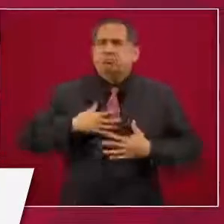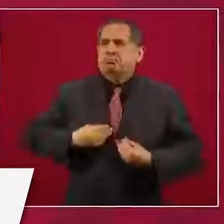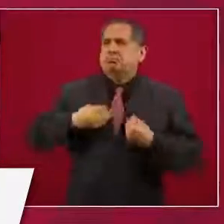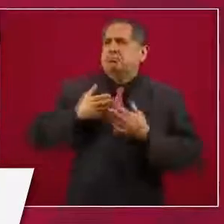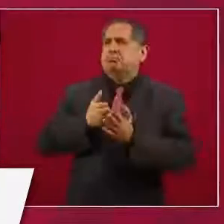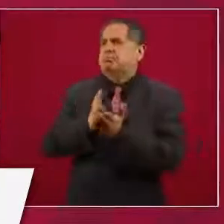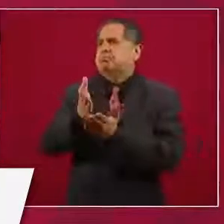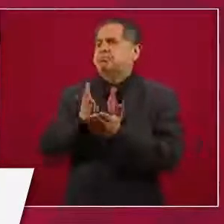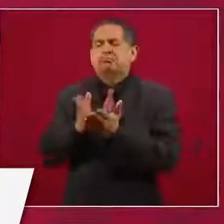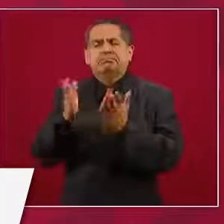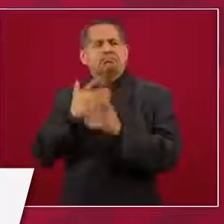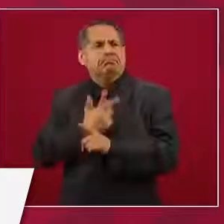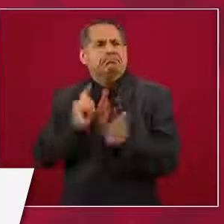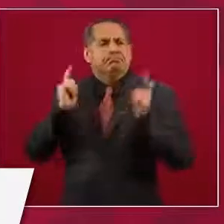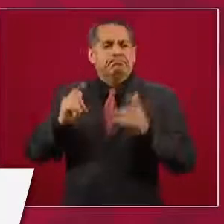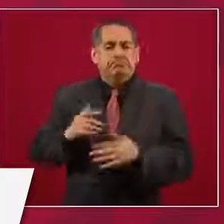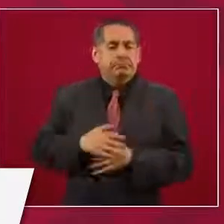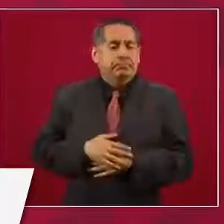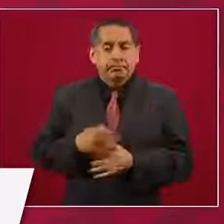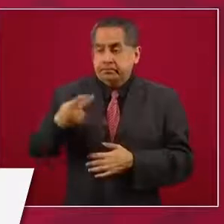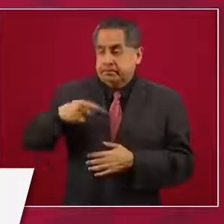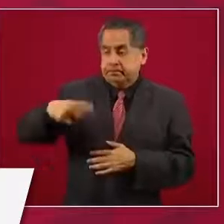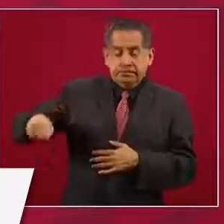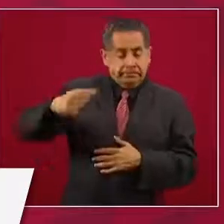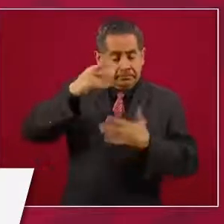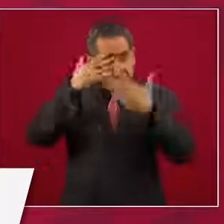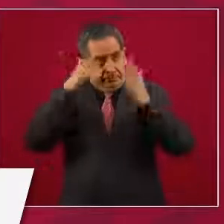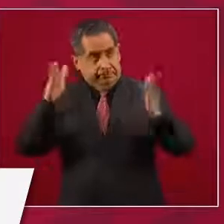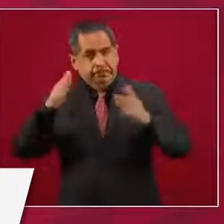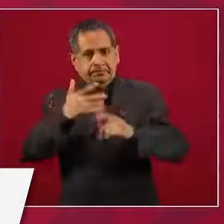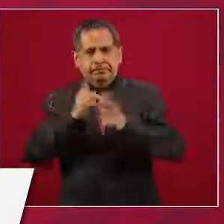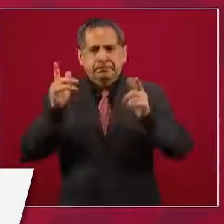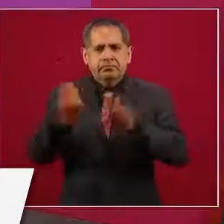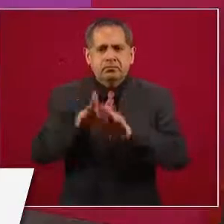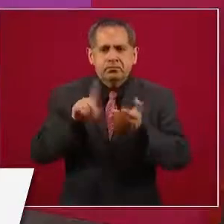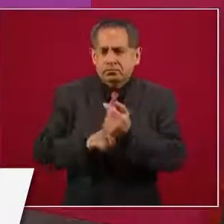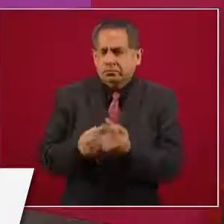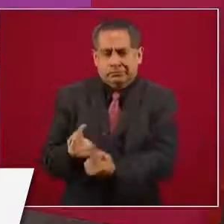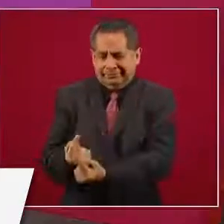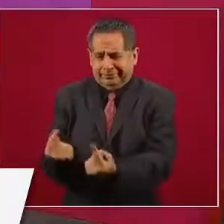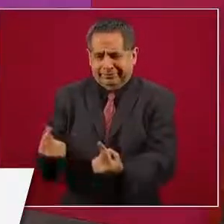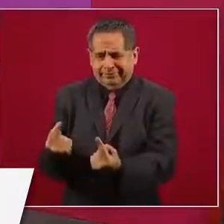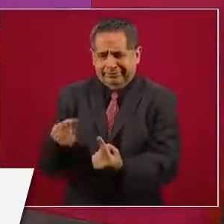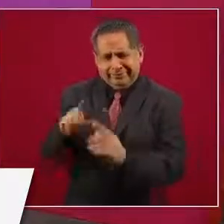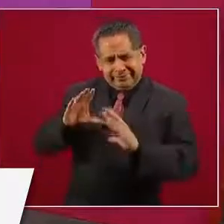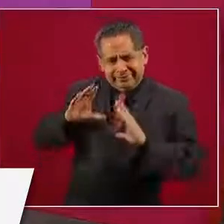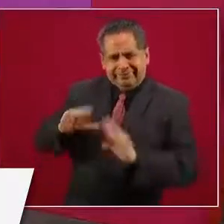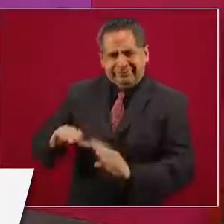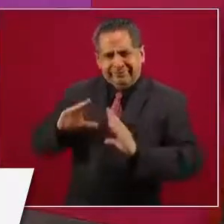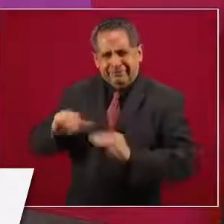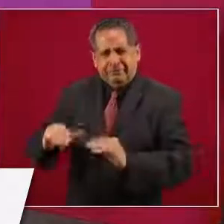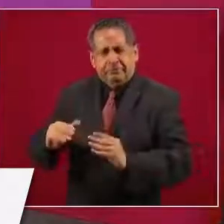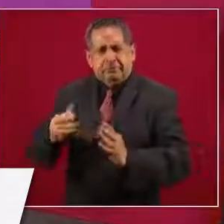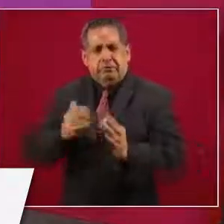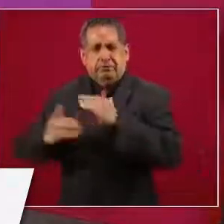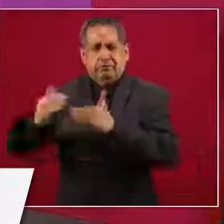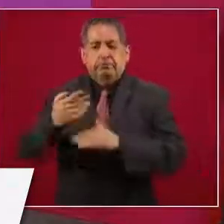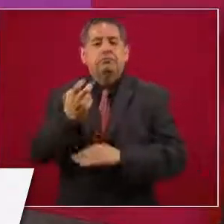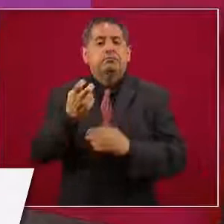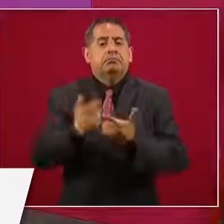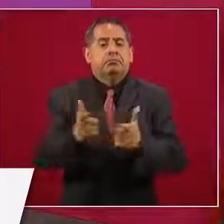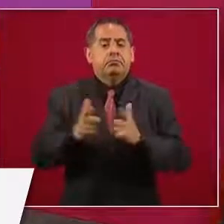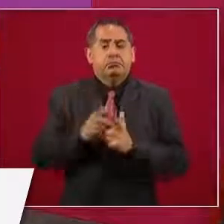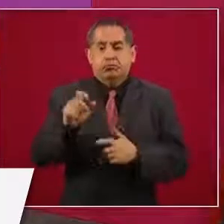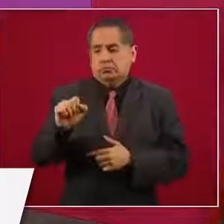La libertad, la ciudadanía, se construyen desde la infancia y es por eso que en Grupo Salinas